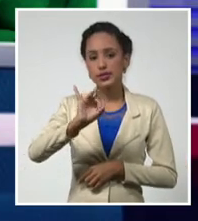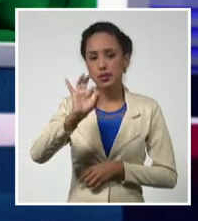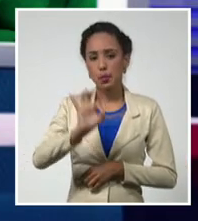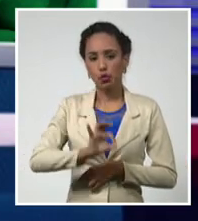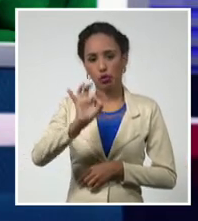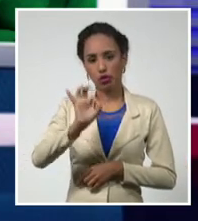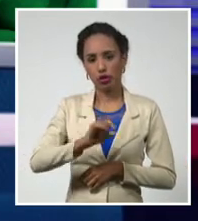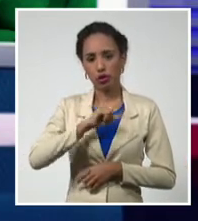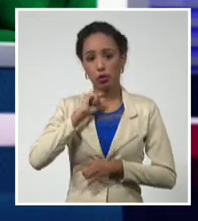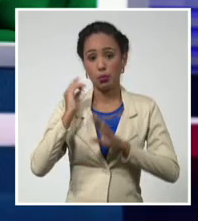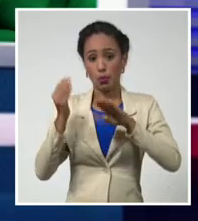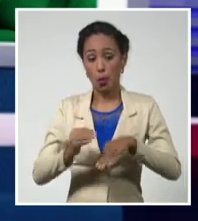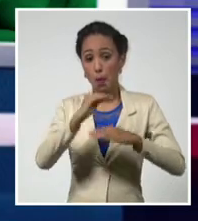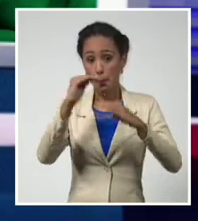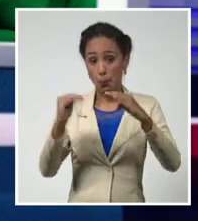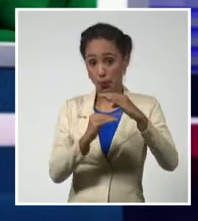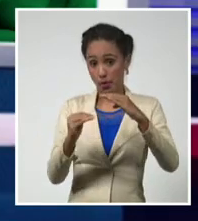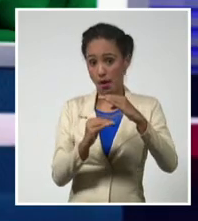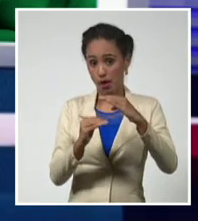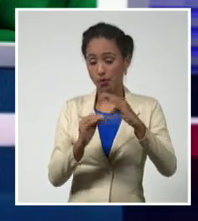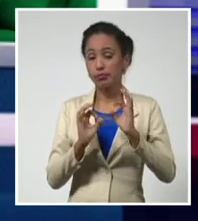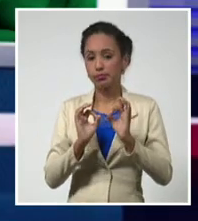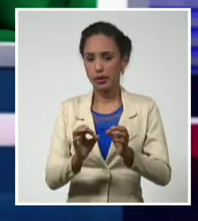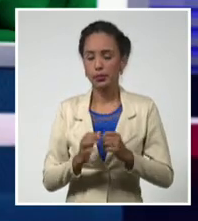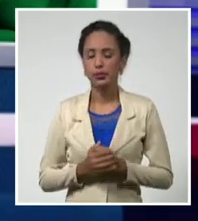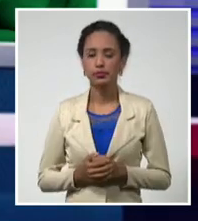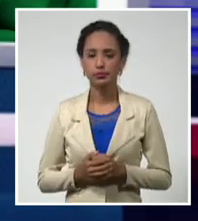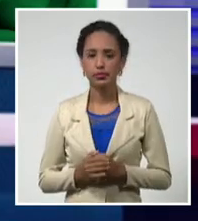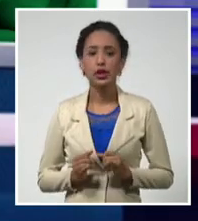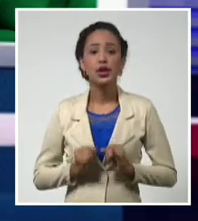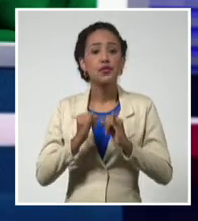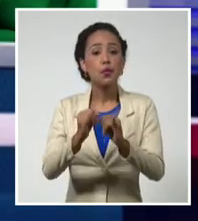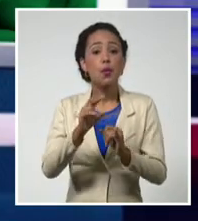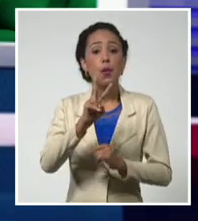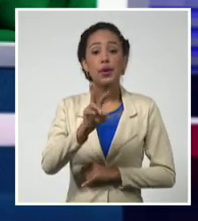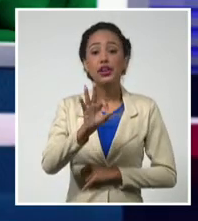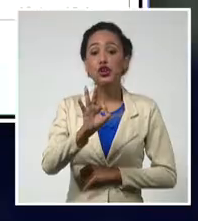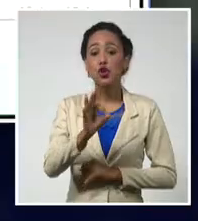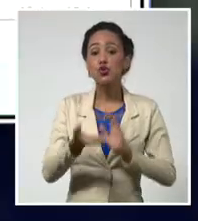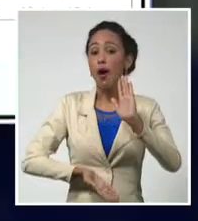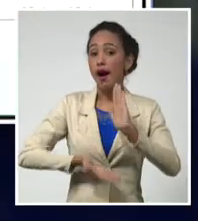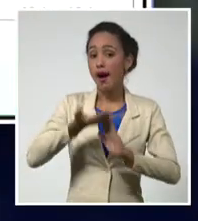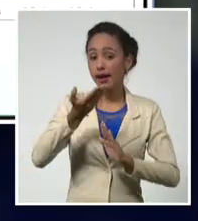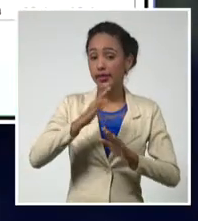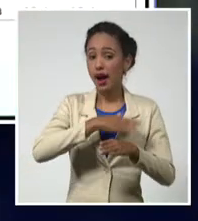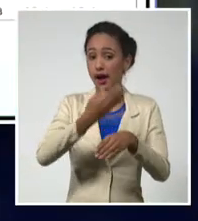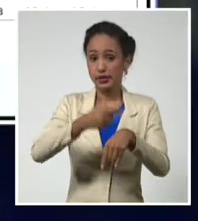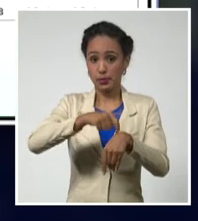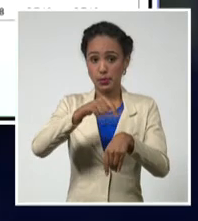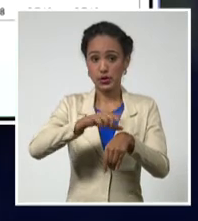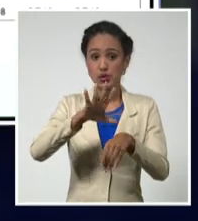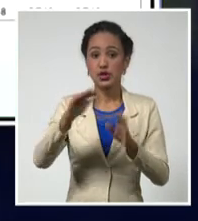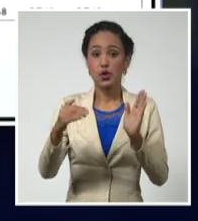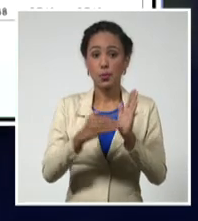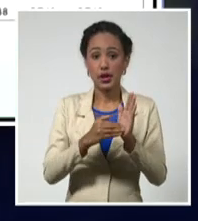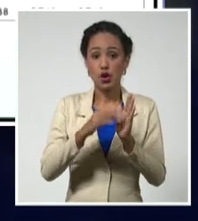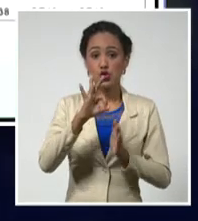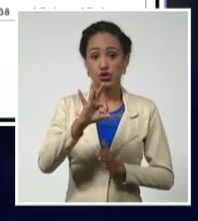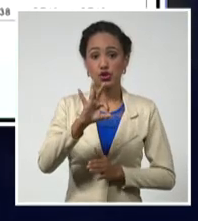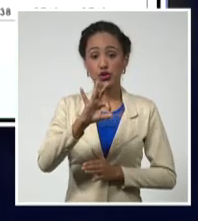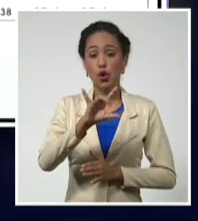1,97%, por debajo de 2. Durán García detalló que se dieron 28 altas, con lo que se acumulan